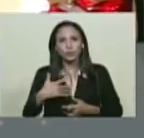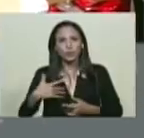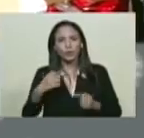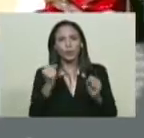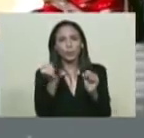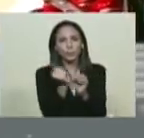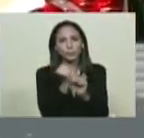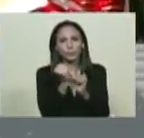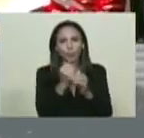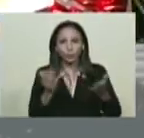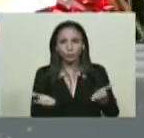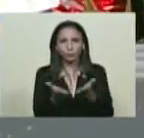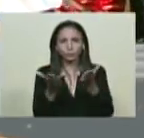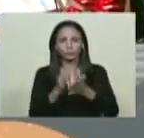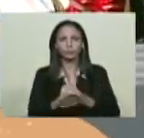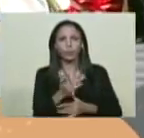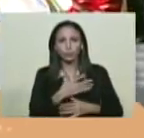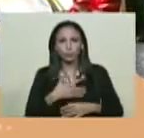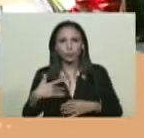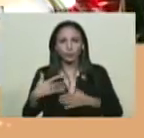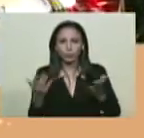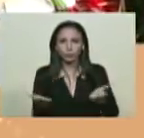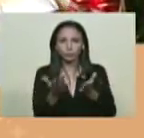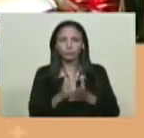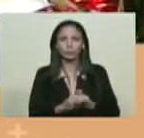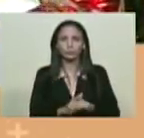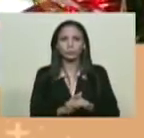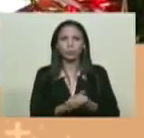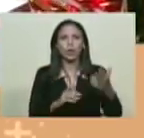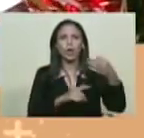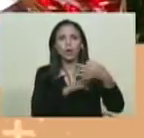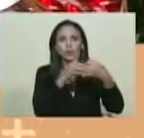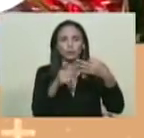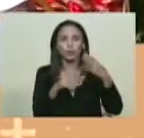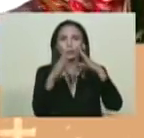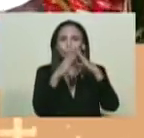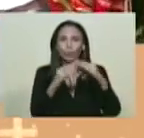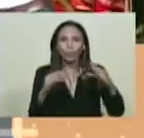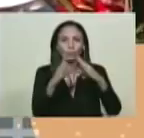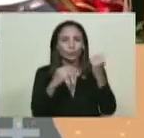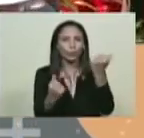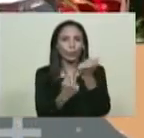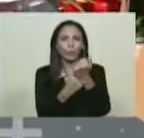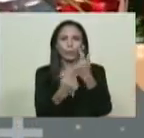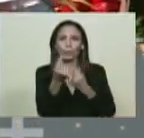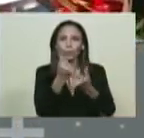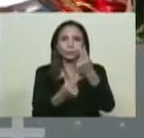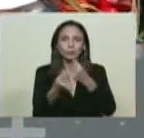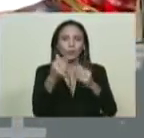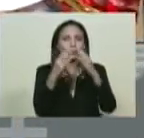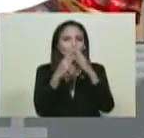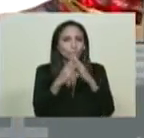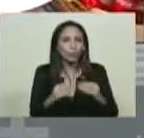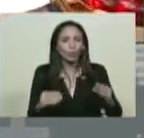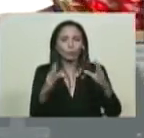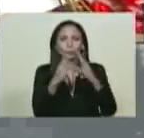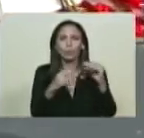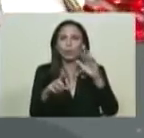garantizarle, Héctor, Luis, todo el apoyo financiero,